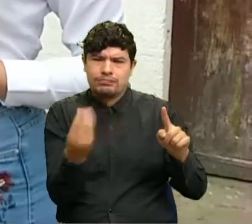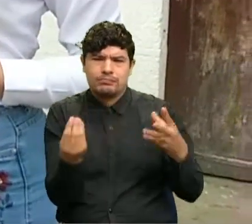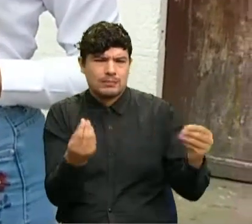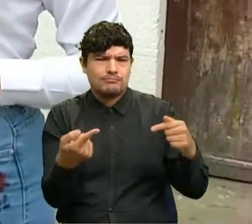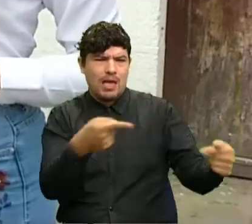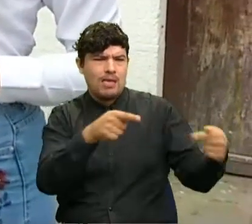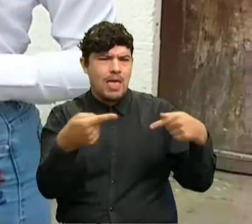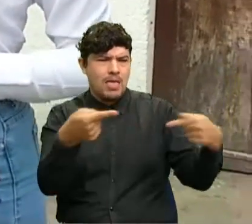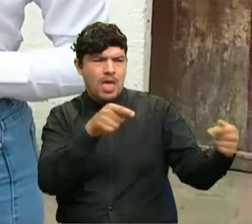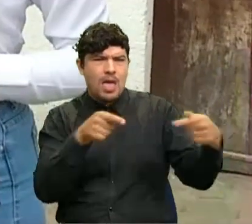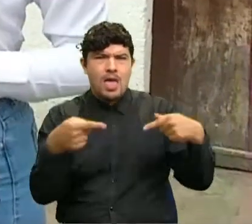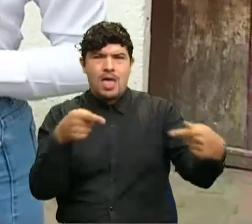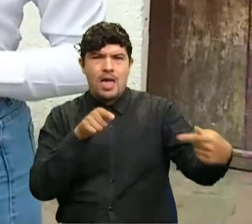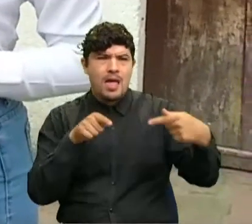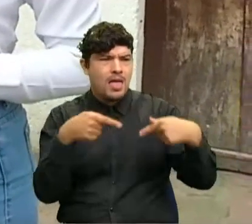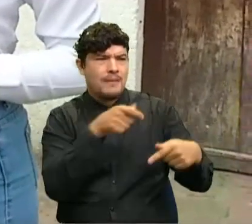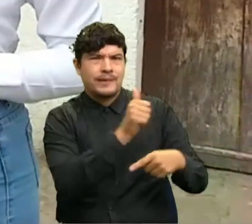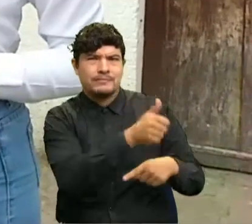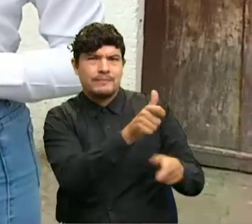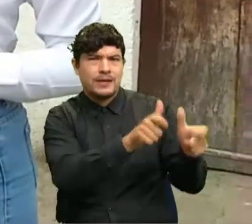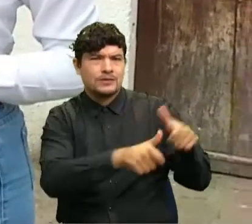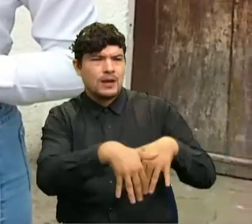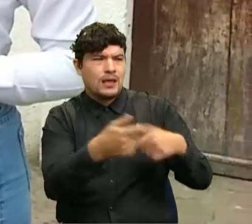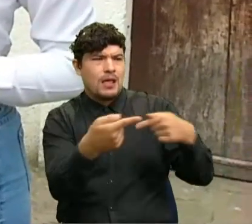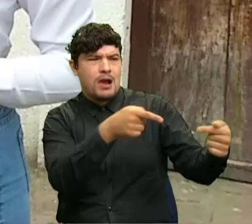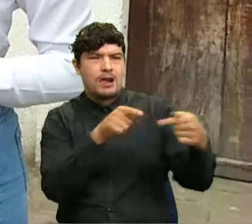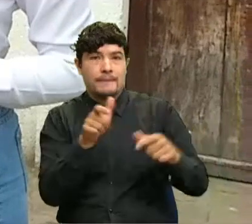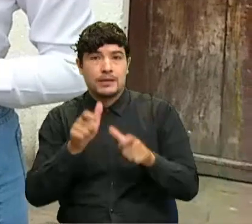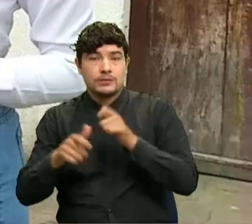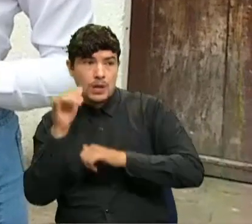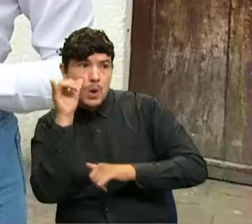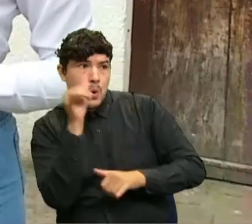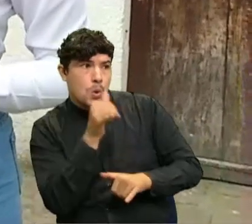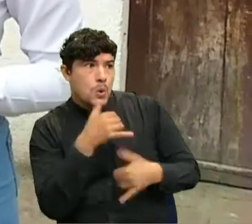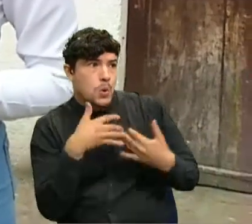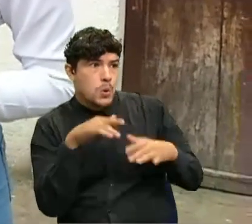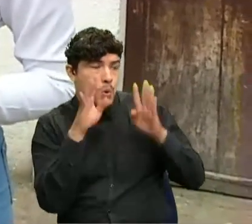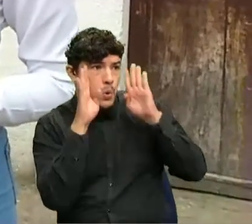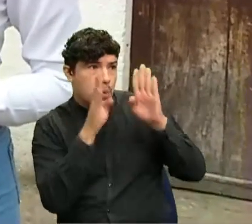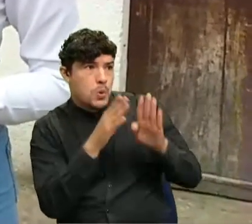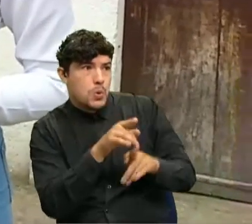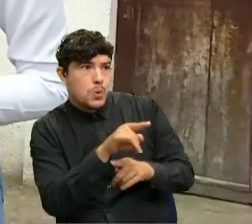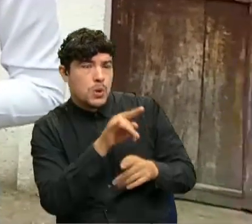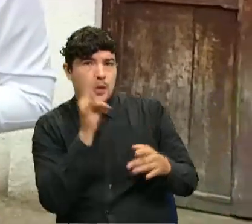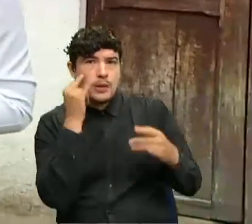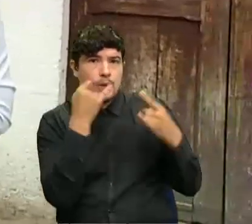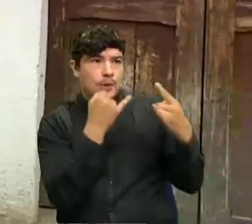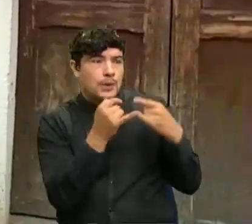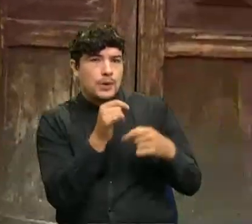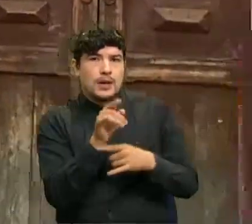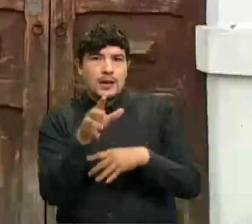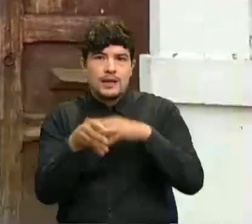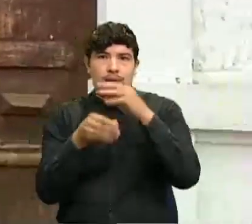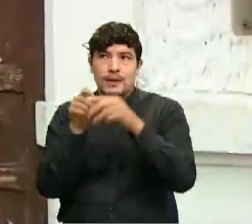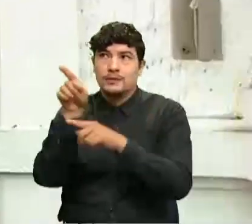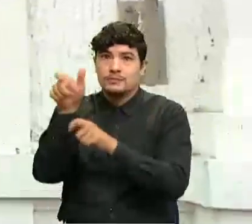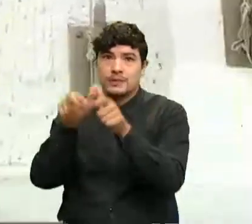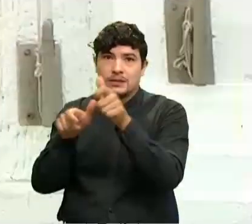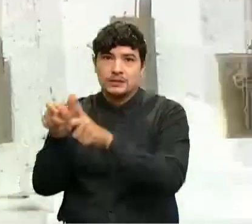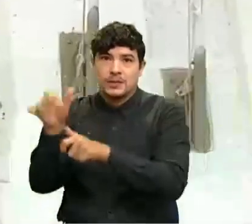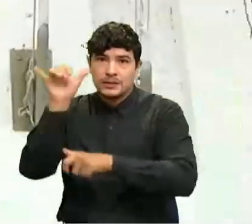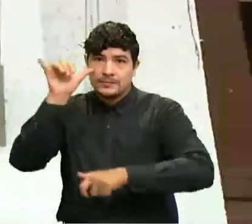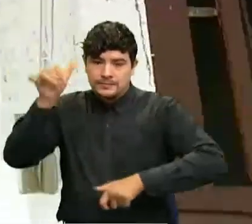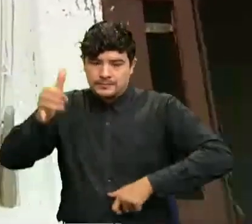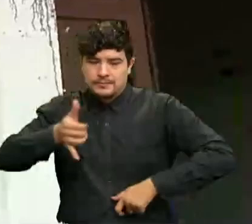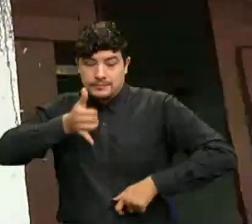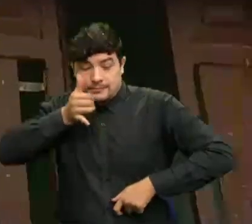pelear entre ellos mismos y la gente grabando y todo, y pues los de acá arriba salieron a grabarlo a